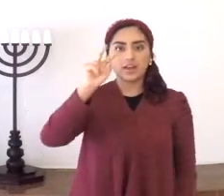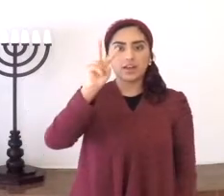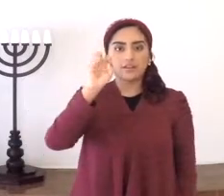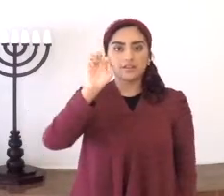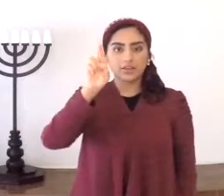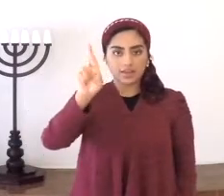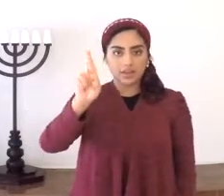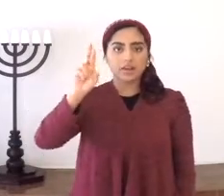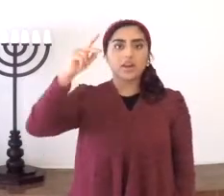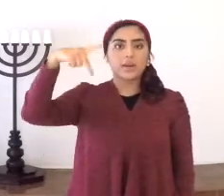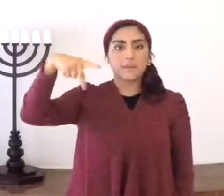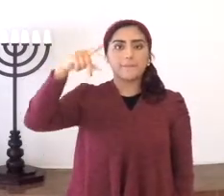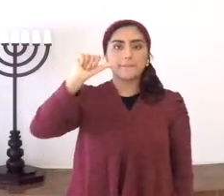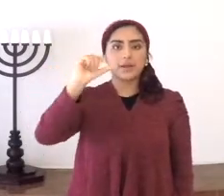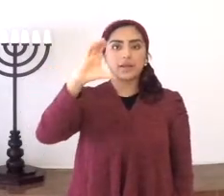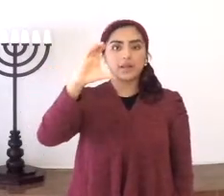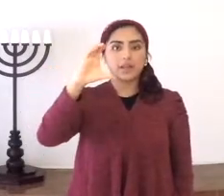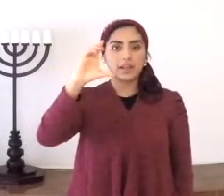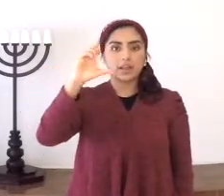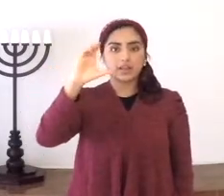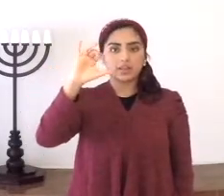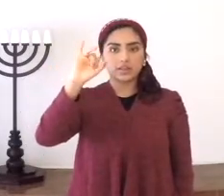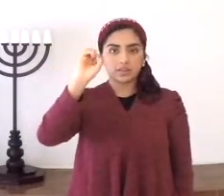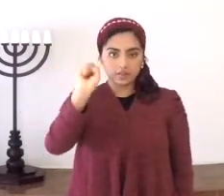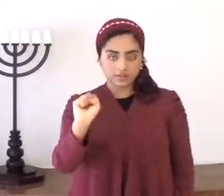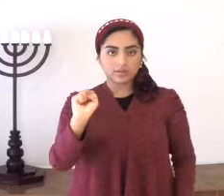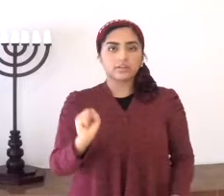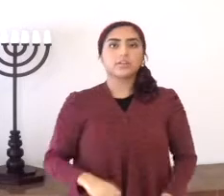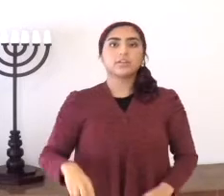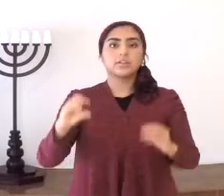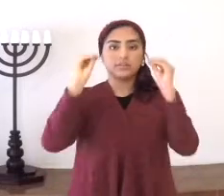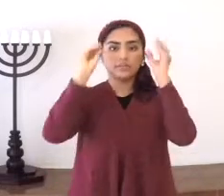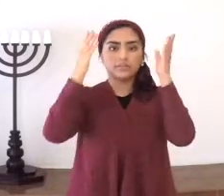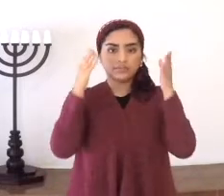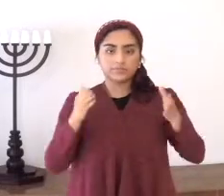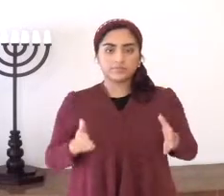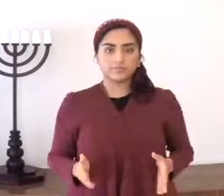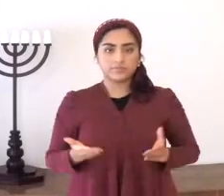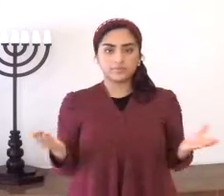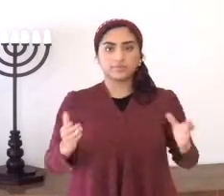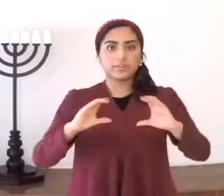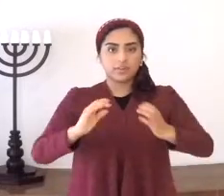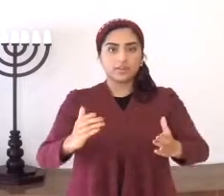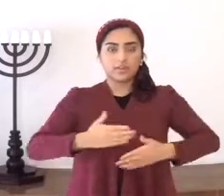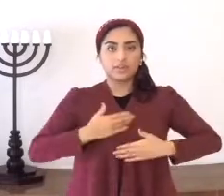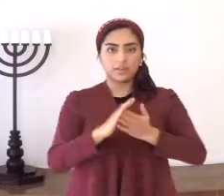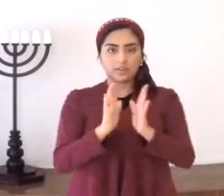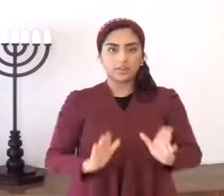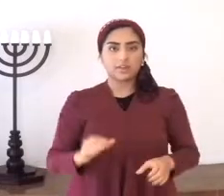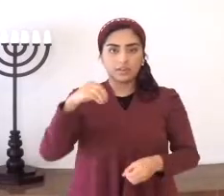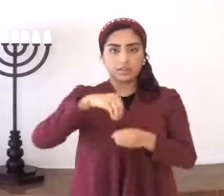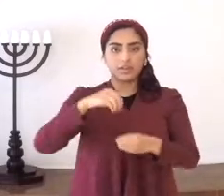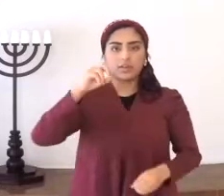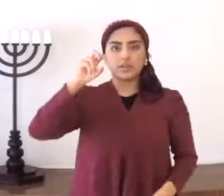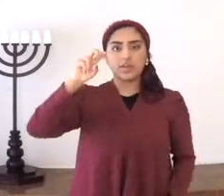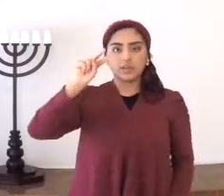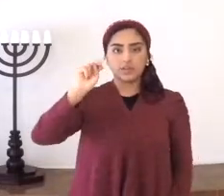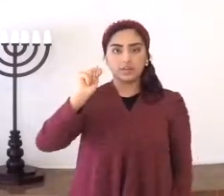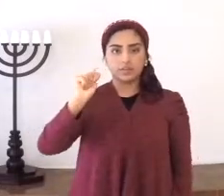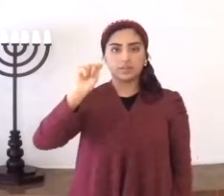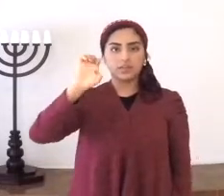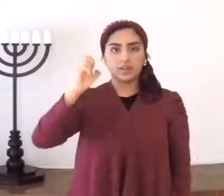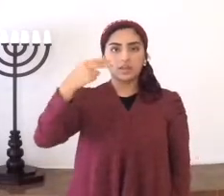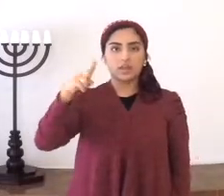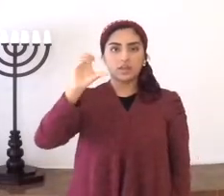su servidor, quien le habla, doctor Javier Palacios Elorio, Roé, pastor de la Kehilá, Congregación Ganabe Shalom, Gozo y Paz en Tehuacán, Puebla, México.